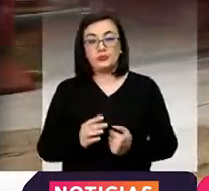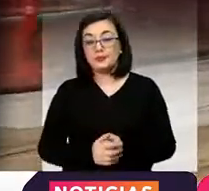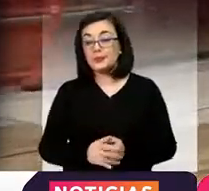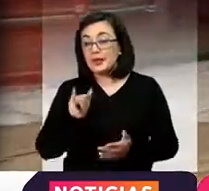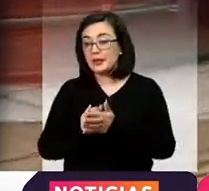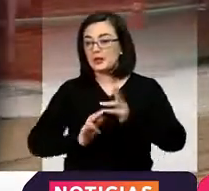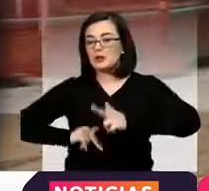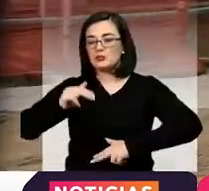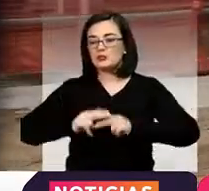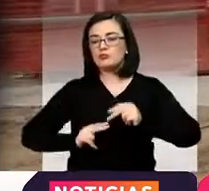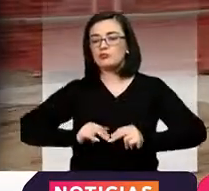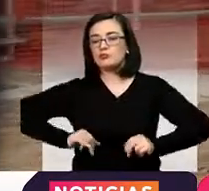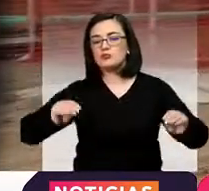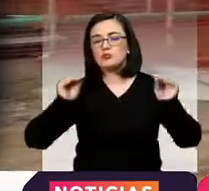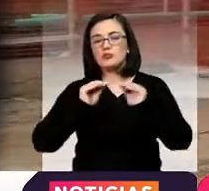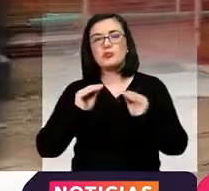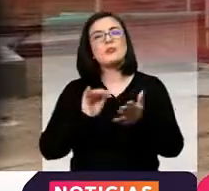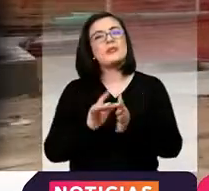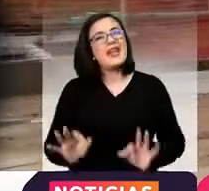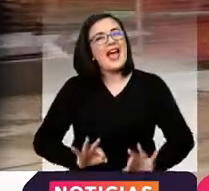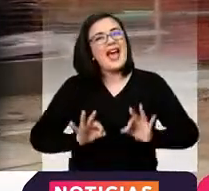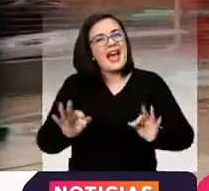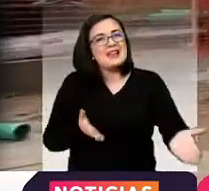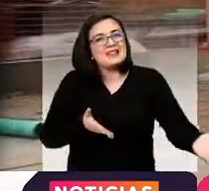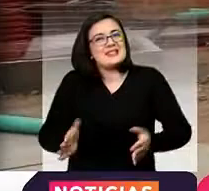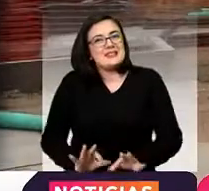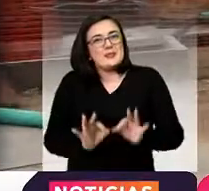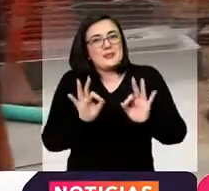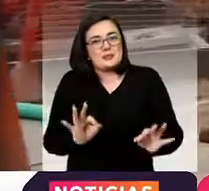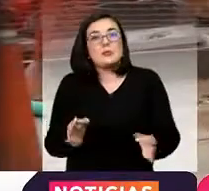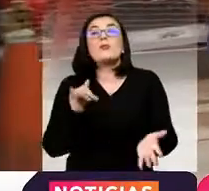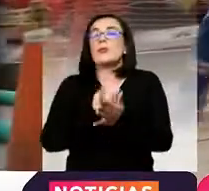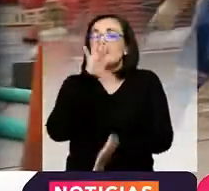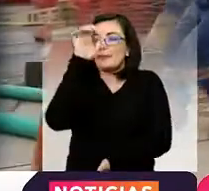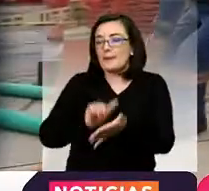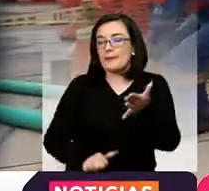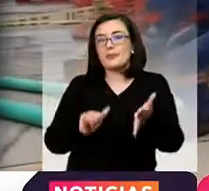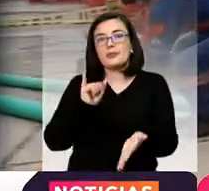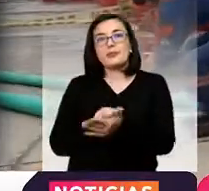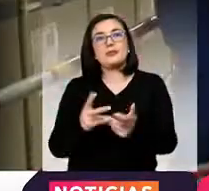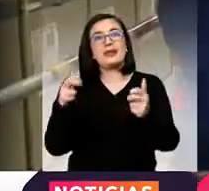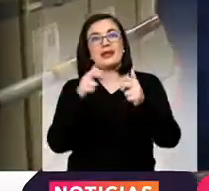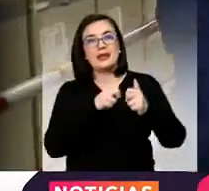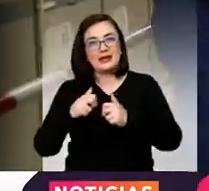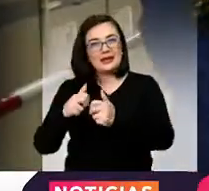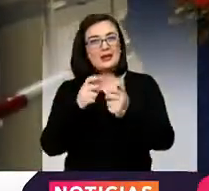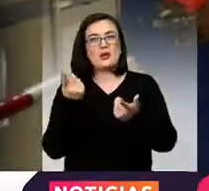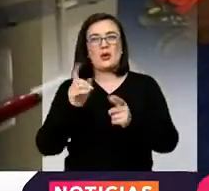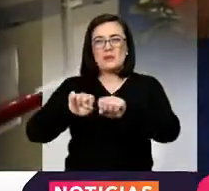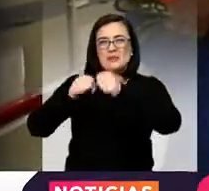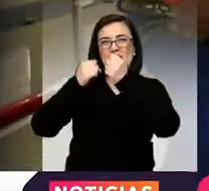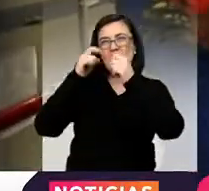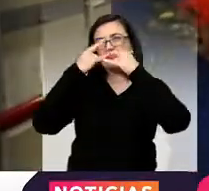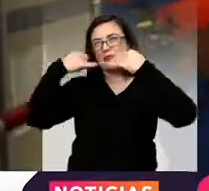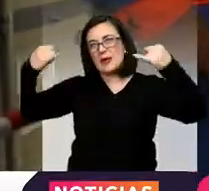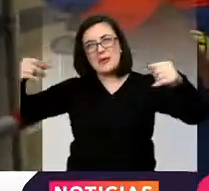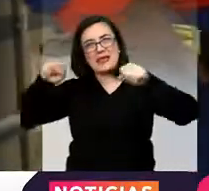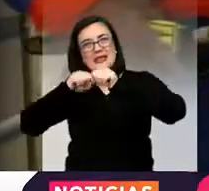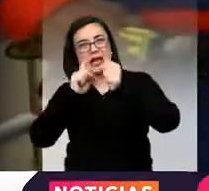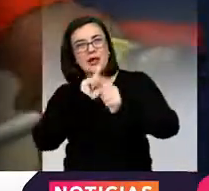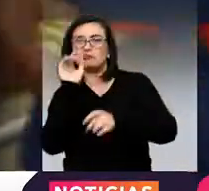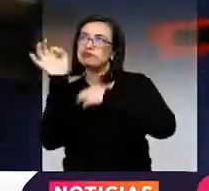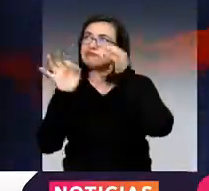optimizará la calidad del servicio se reducirán los cortes de energía por fallas en la red y se mejorará la